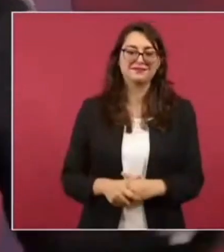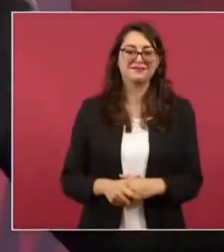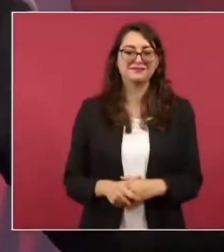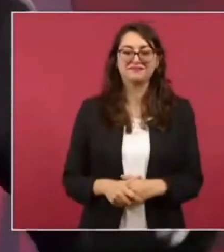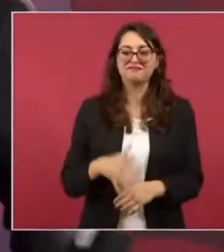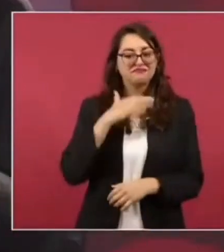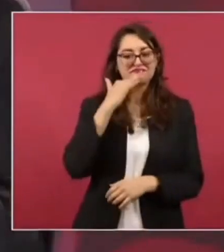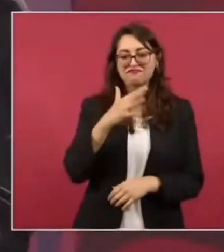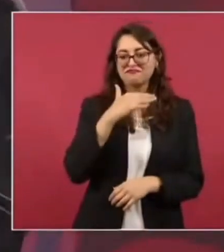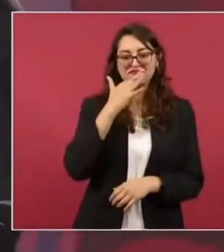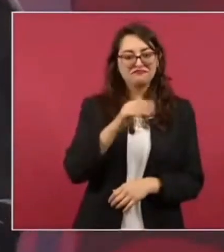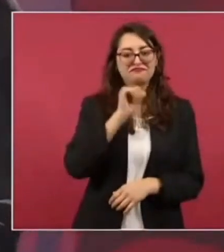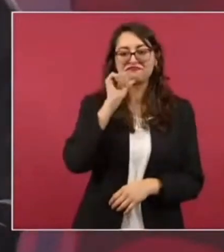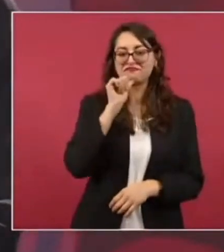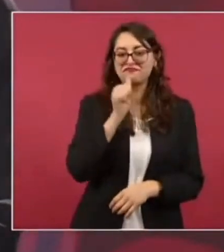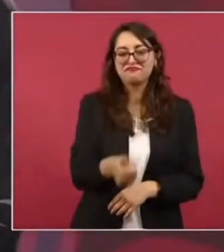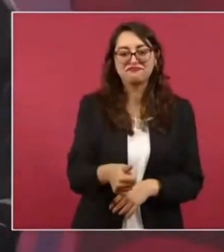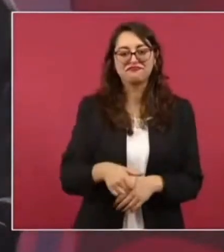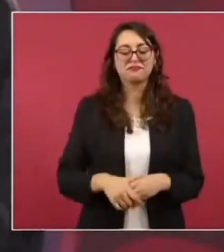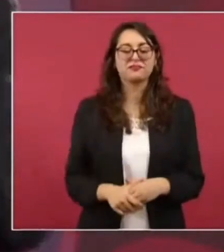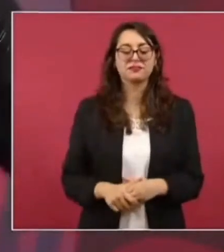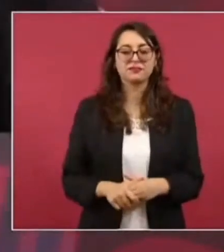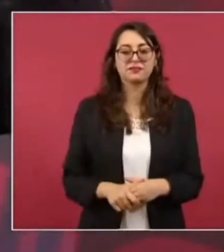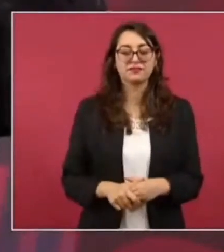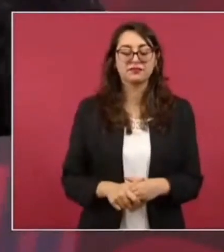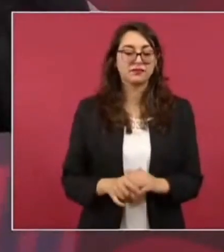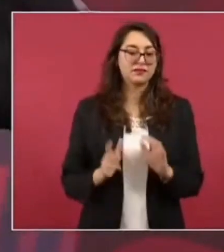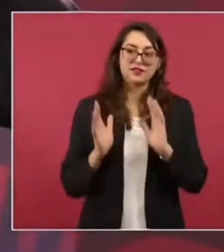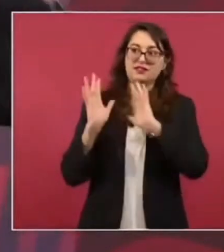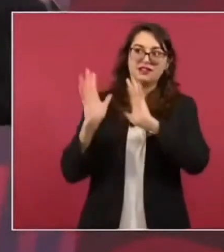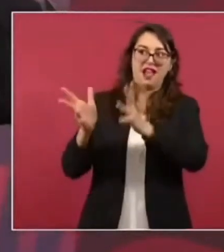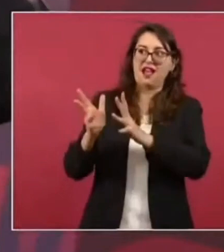no es corrupto. Y eso